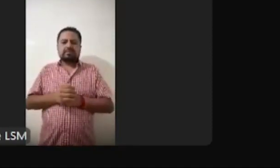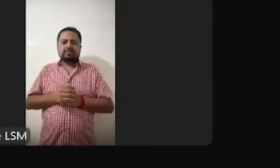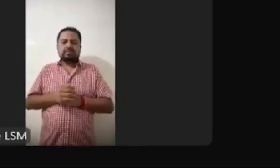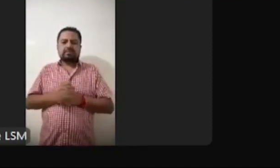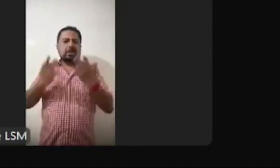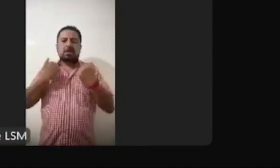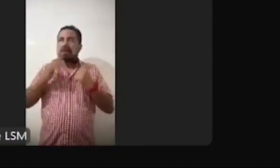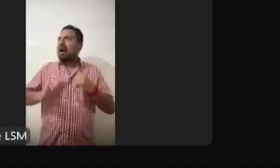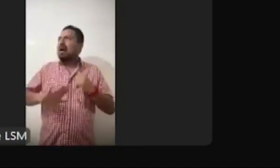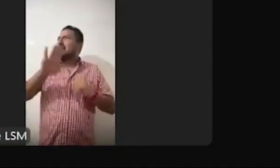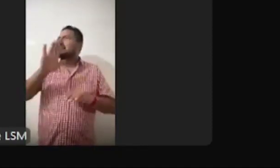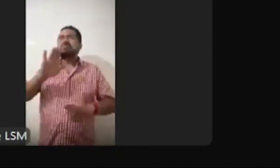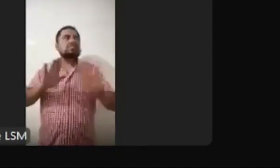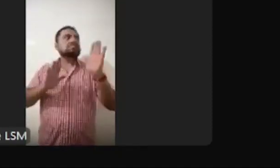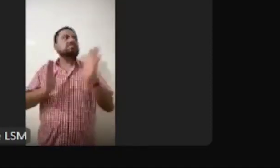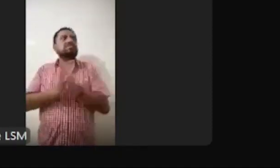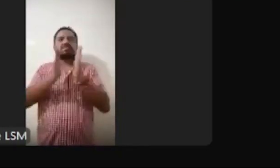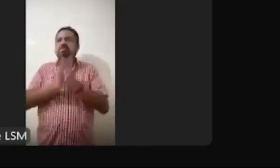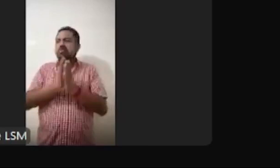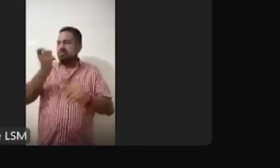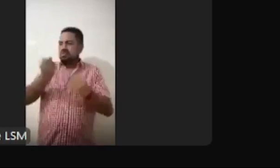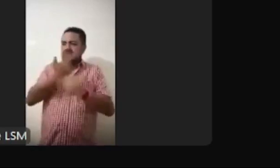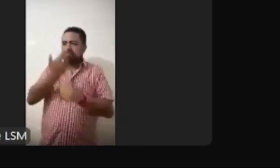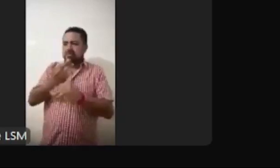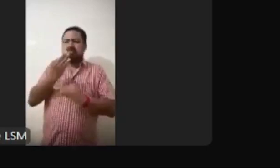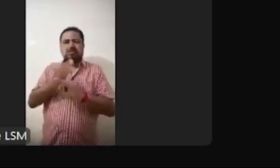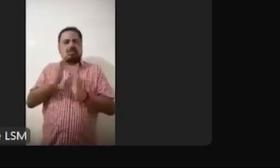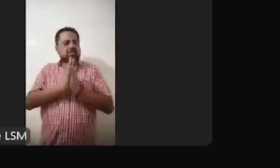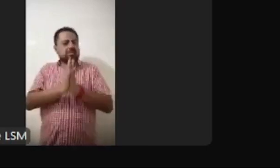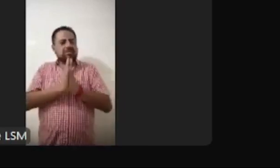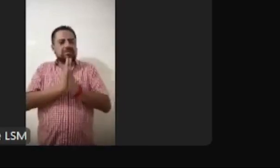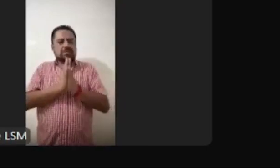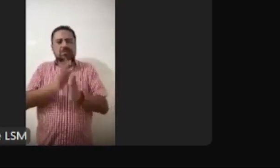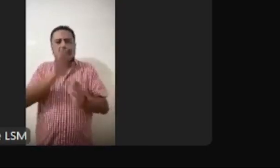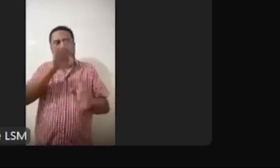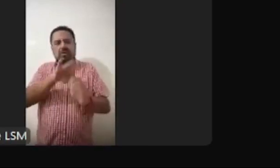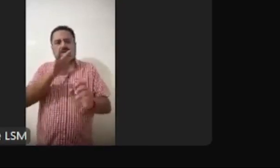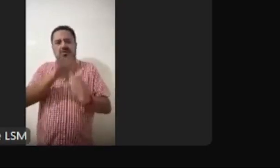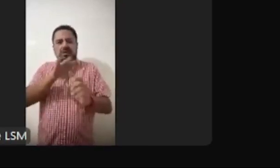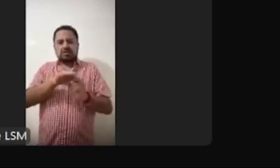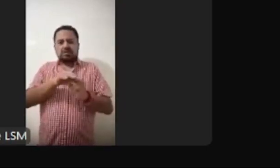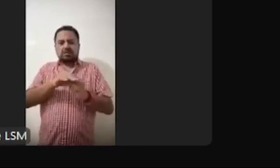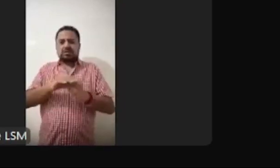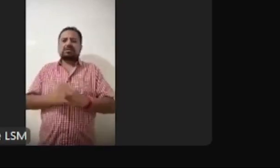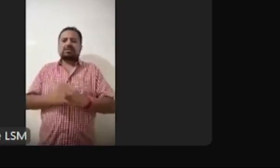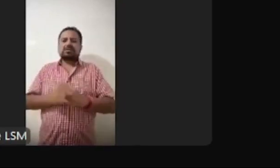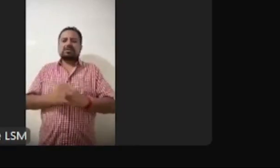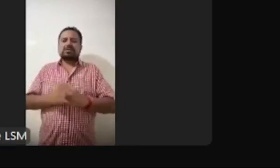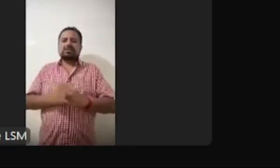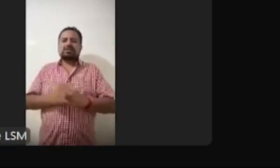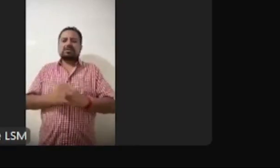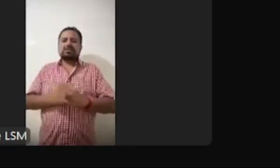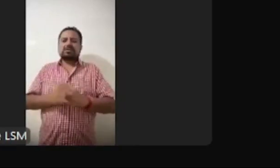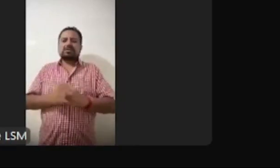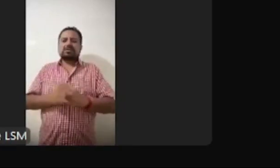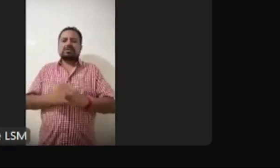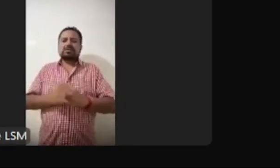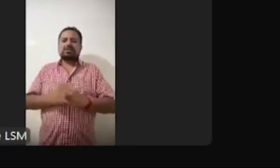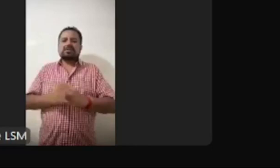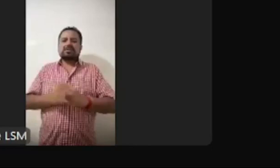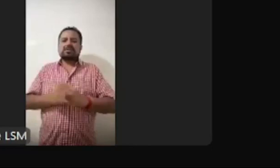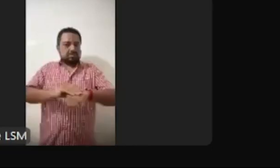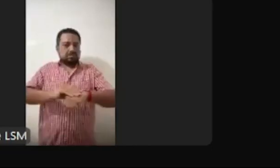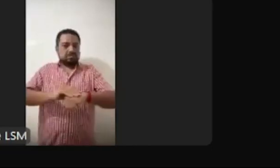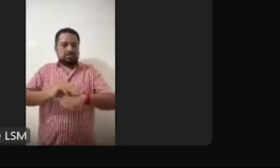No habiendo participaciones, señor secretario, solicito usted tome la votación correspondiente. Con su autorización,